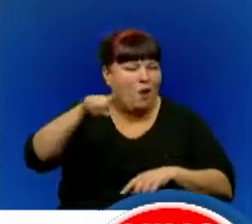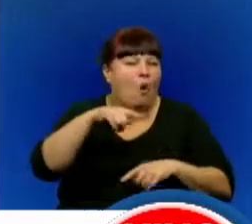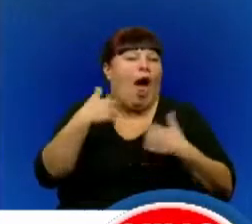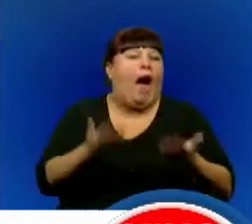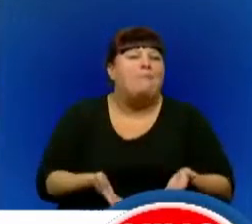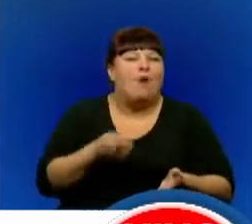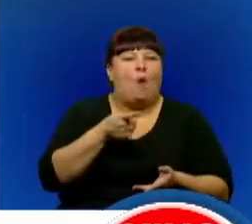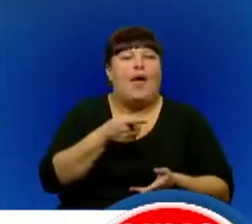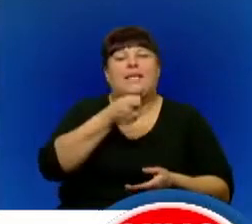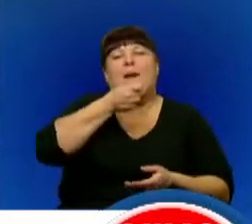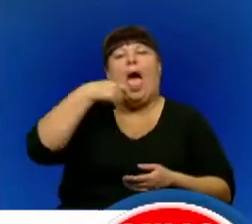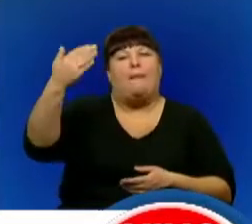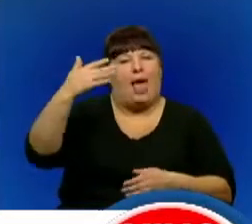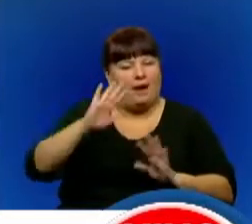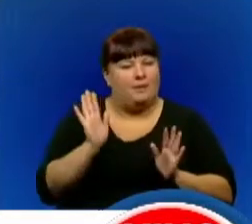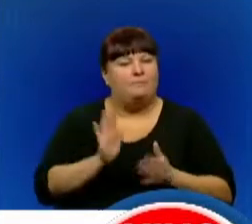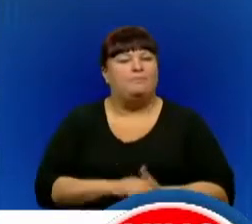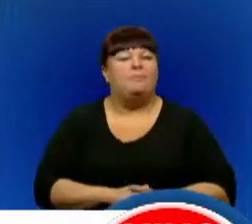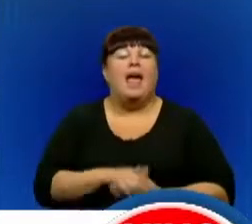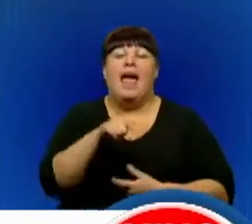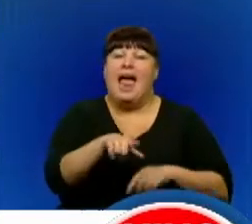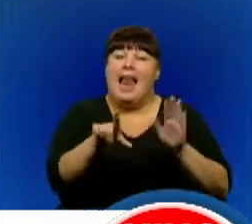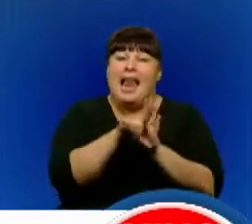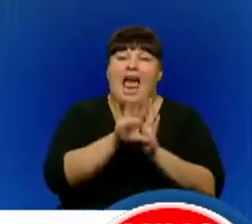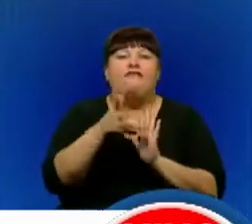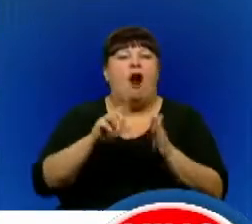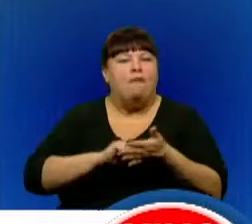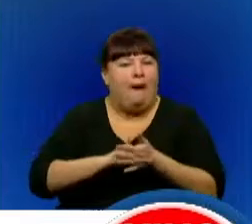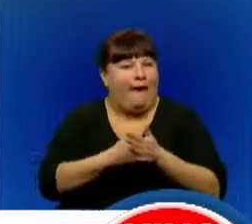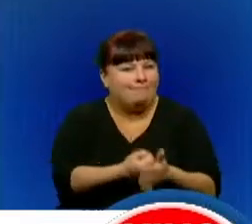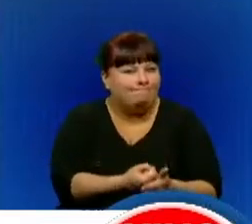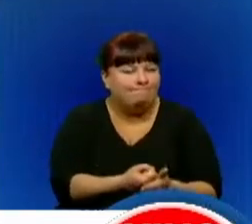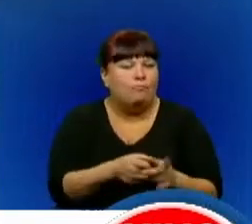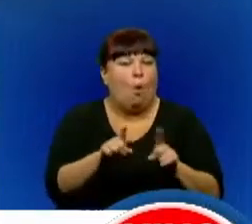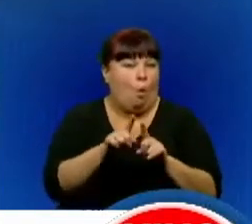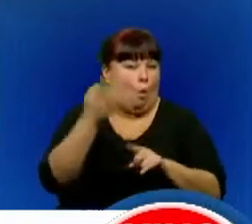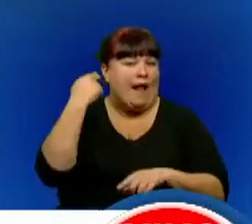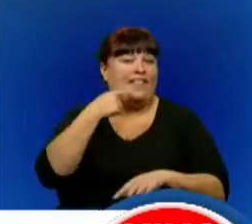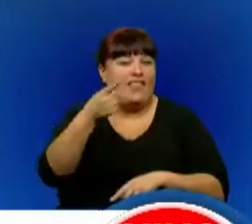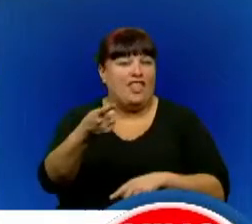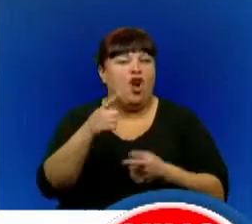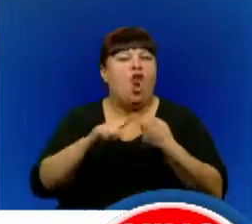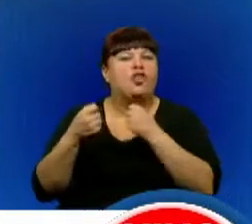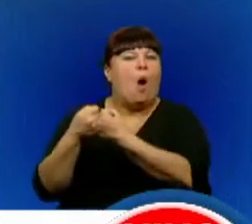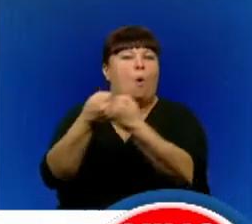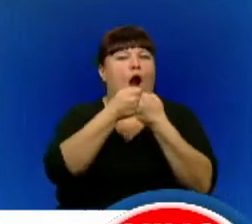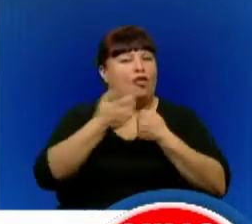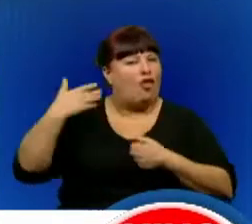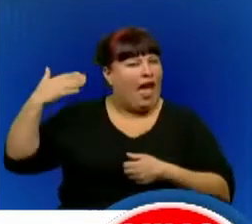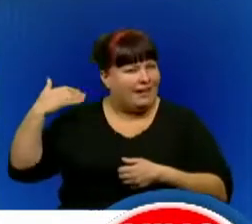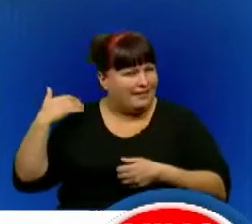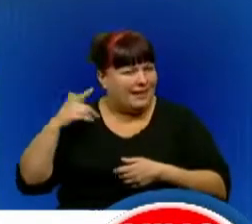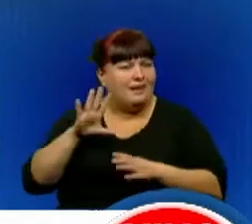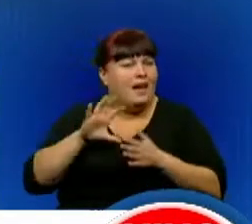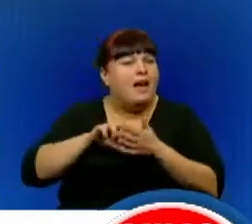uso de los micrófonos. Pero esta ley de apriete, como se lo llamó a los consensos anteriores, es